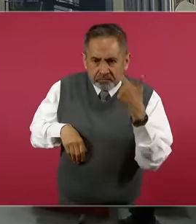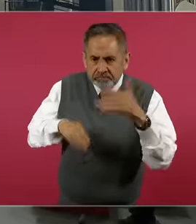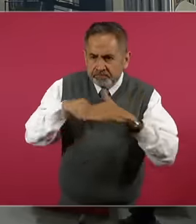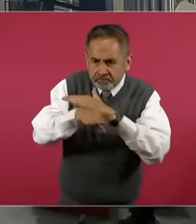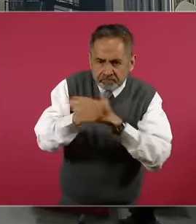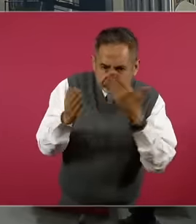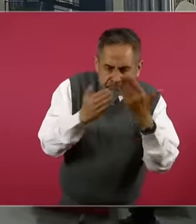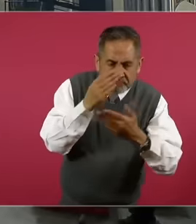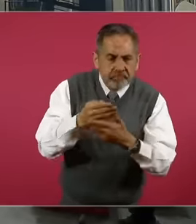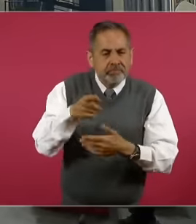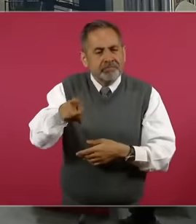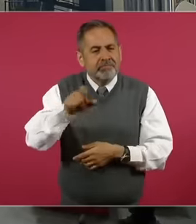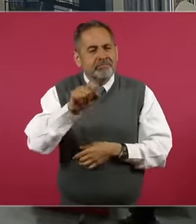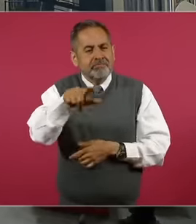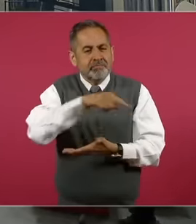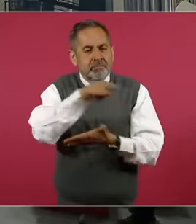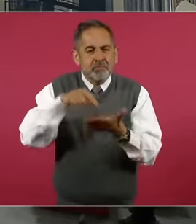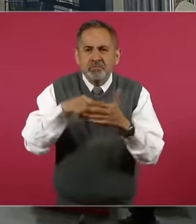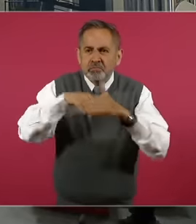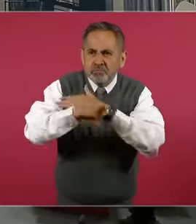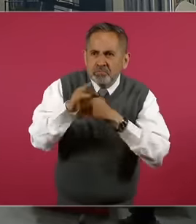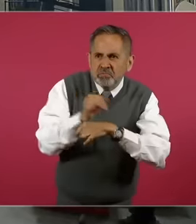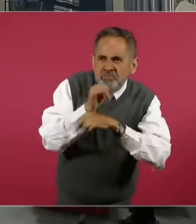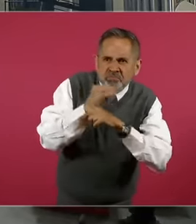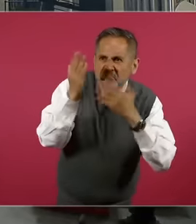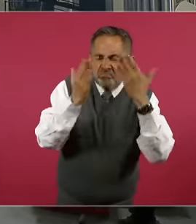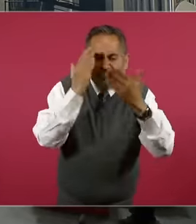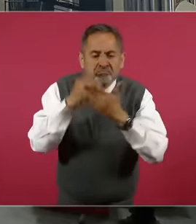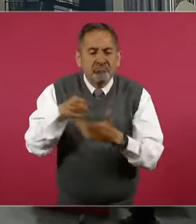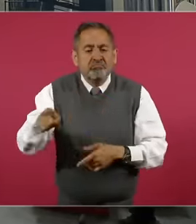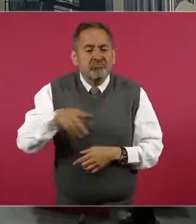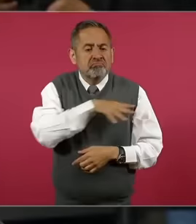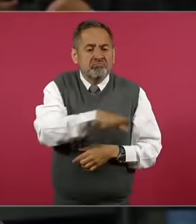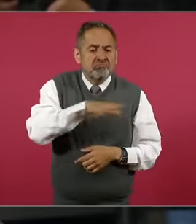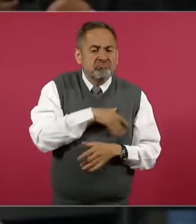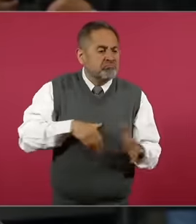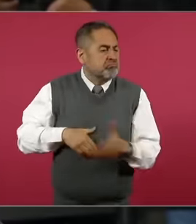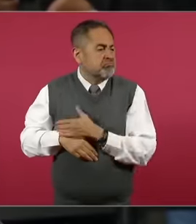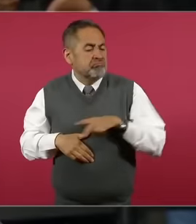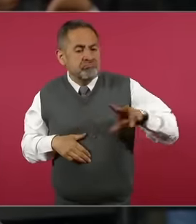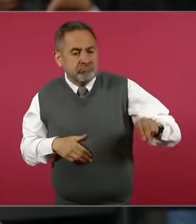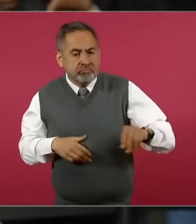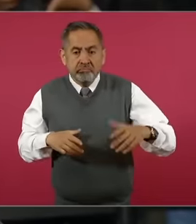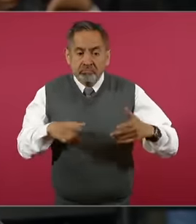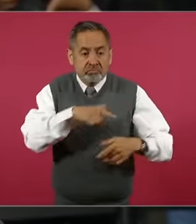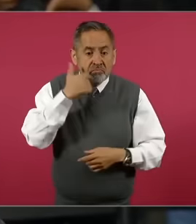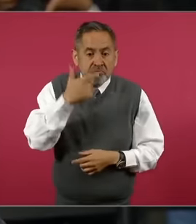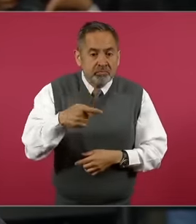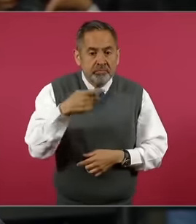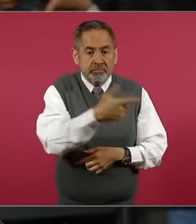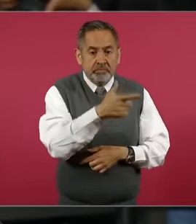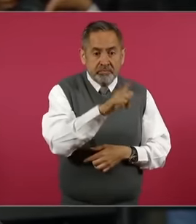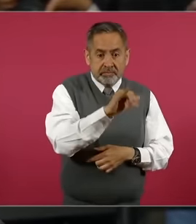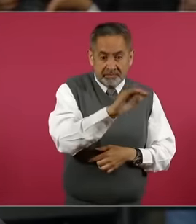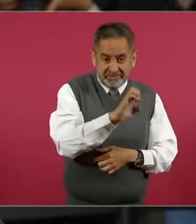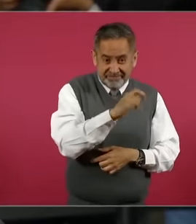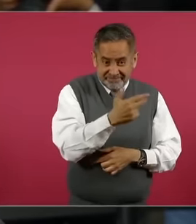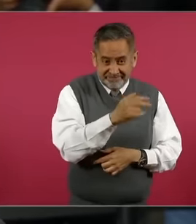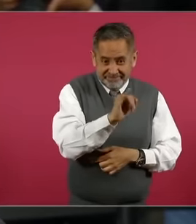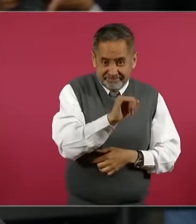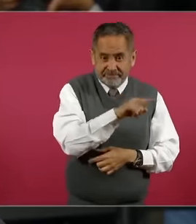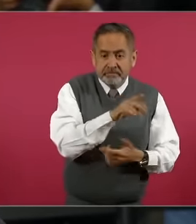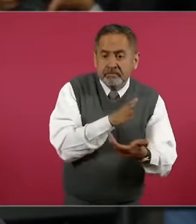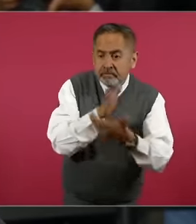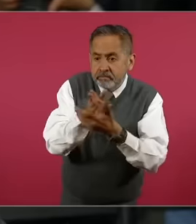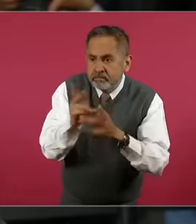al 27º Batallón de Infantería y se opuso a que el GIEI interrogara o entrevistara